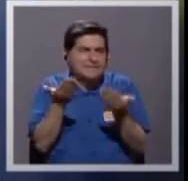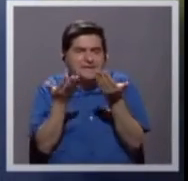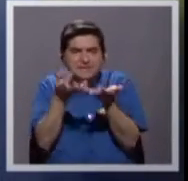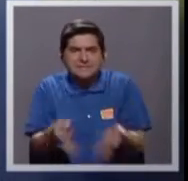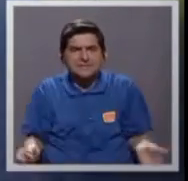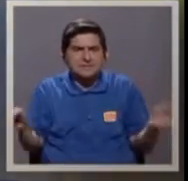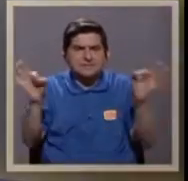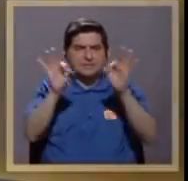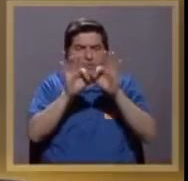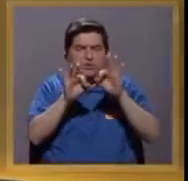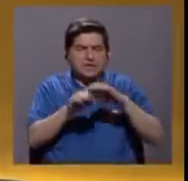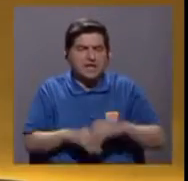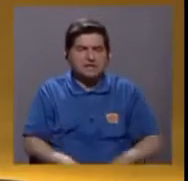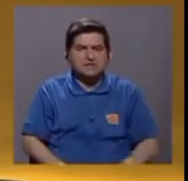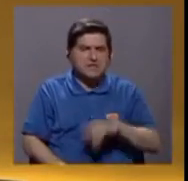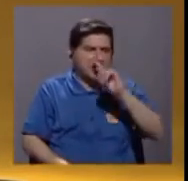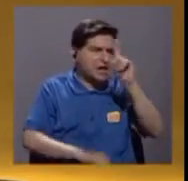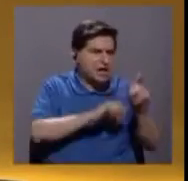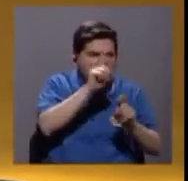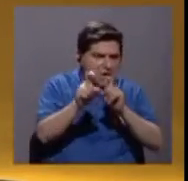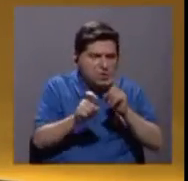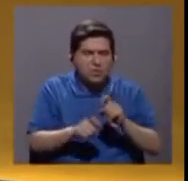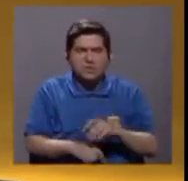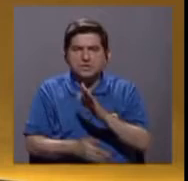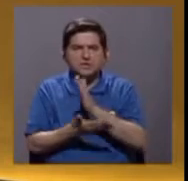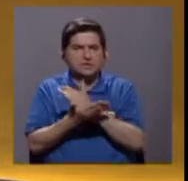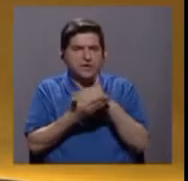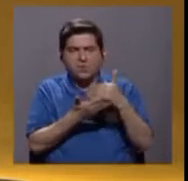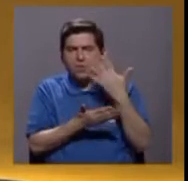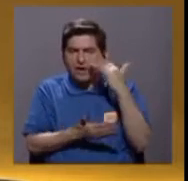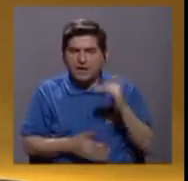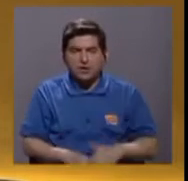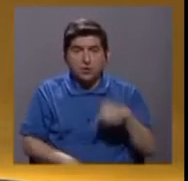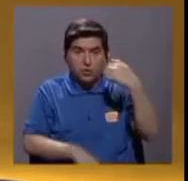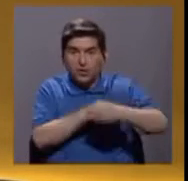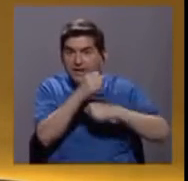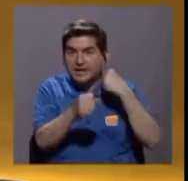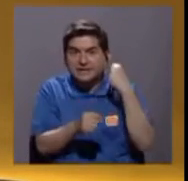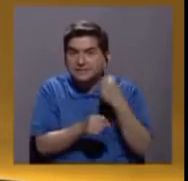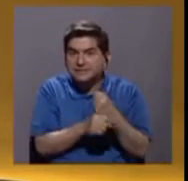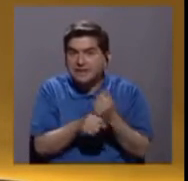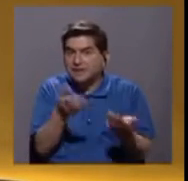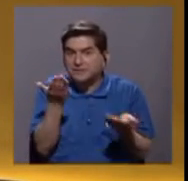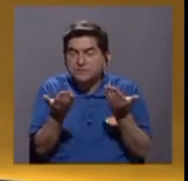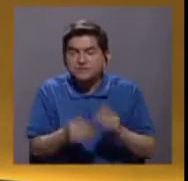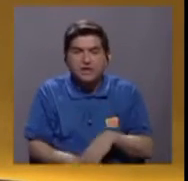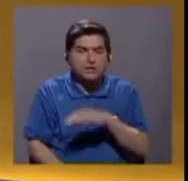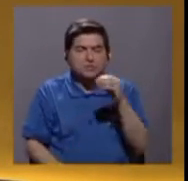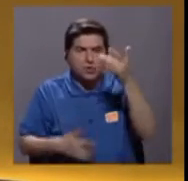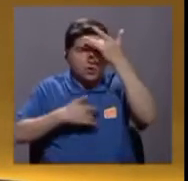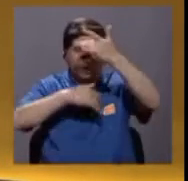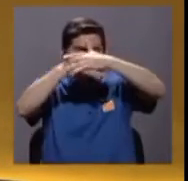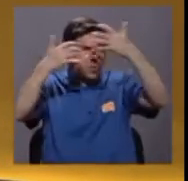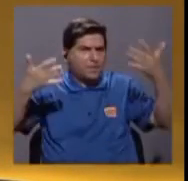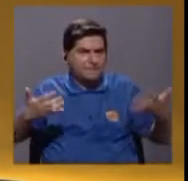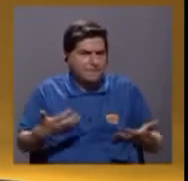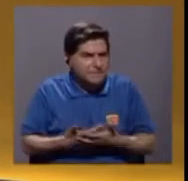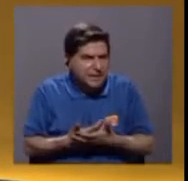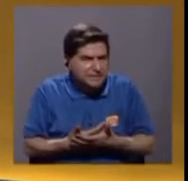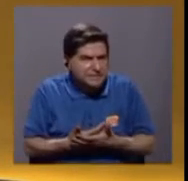notable, alguna encuesta, alguna cosa. Este año hubo o la pandemia y la